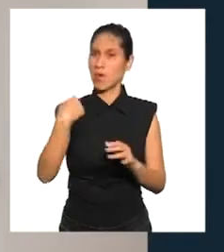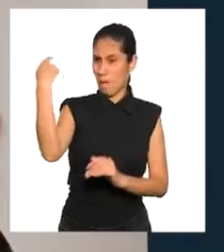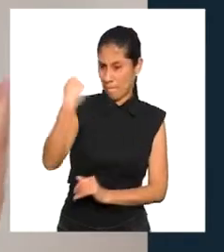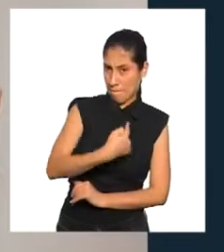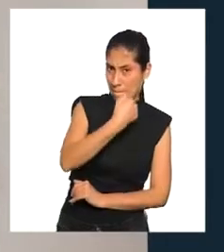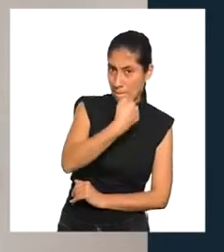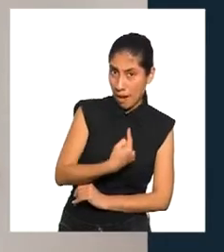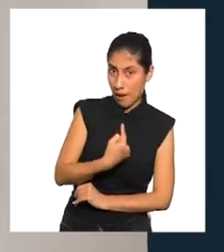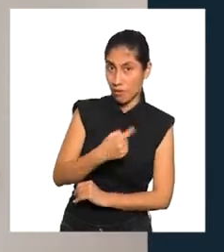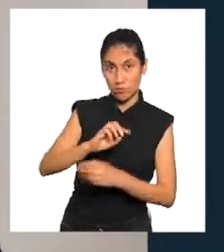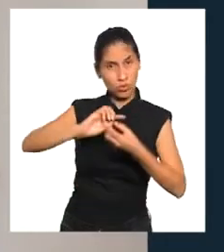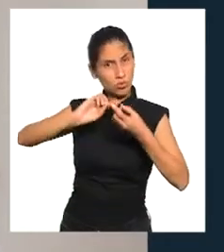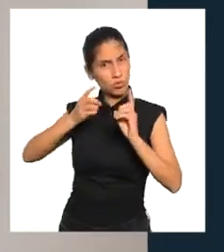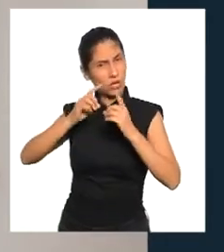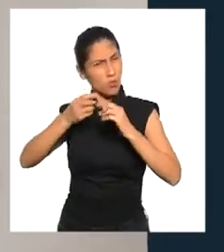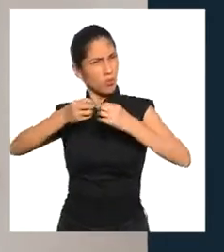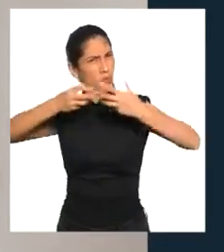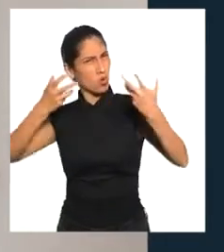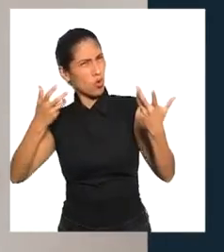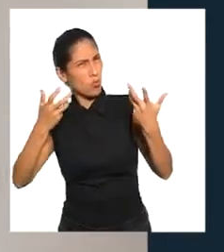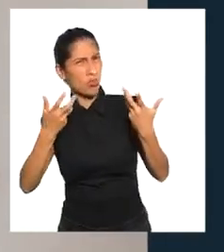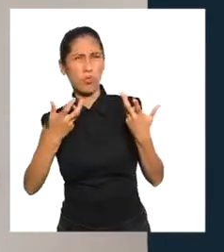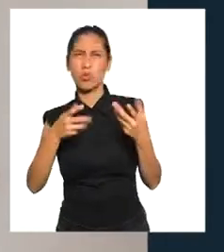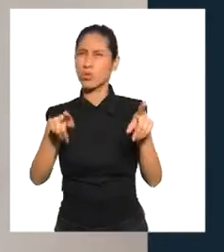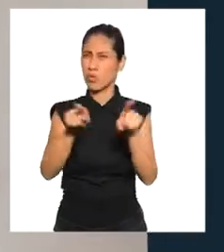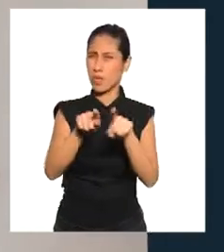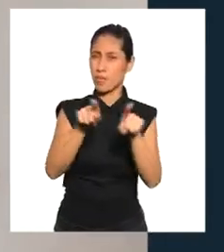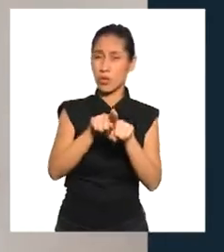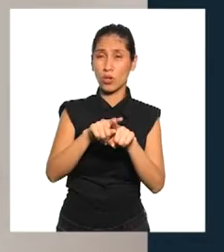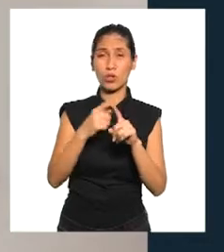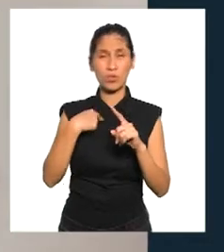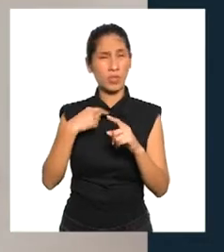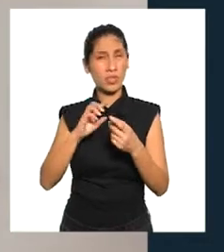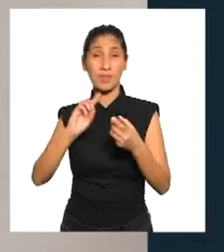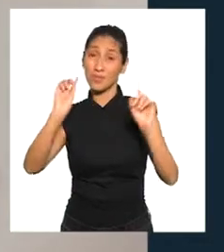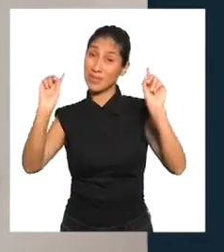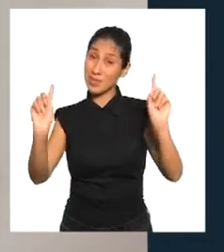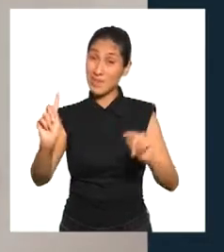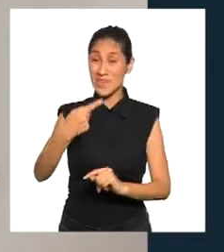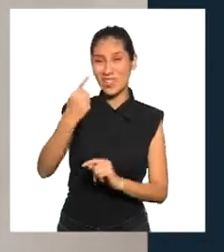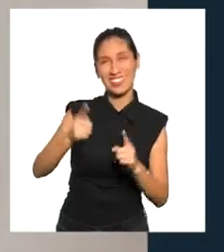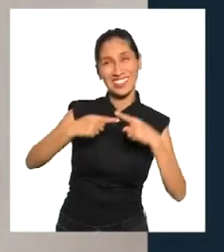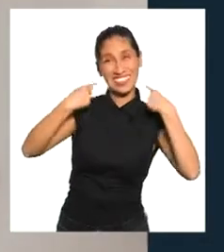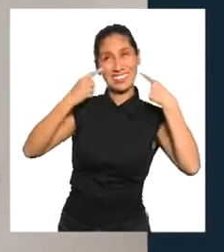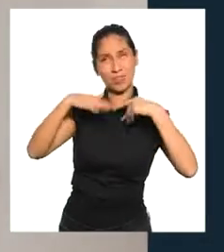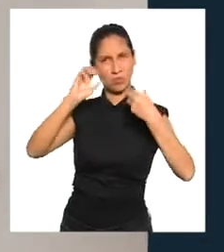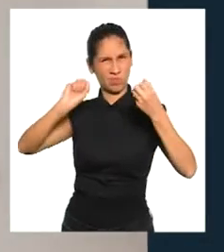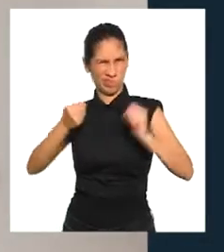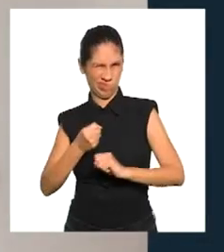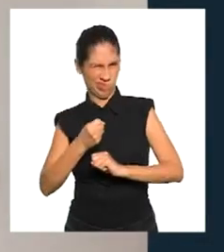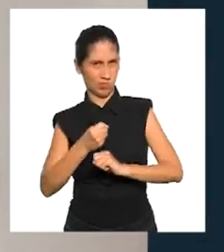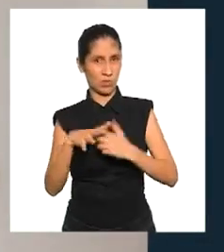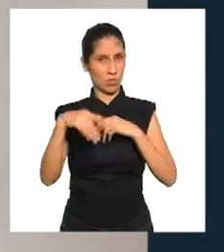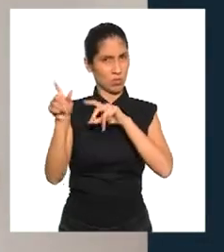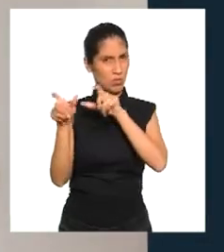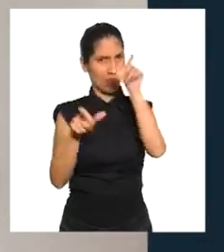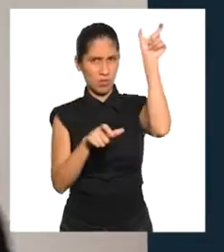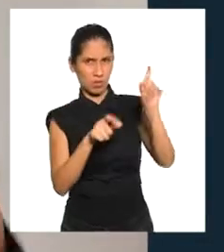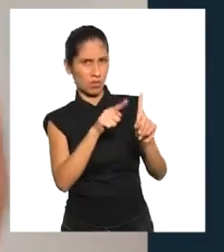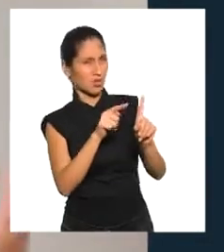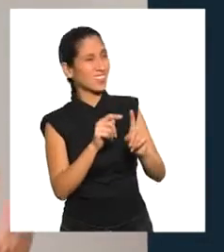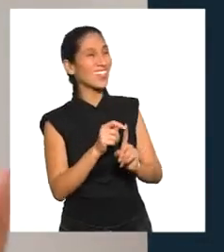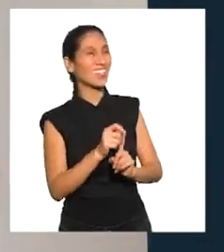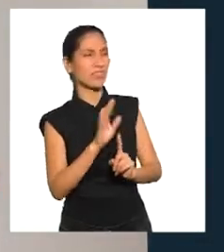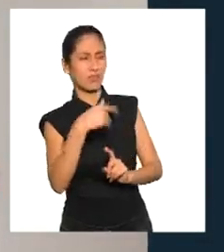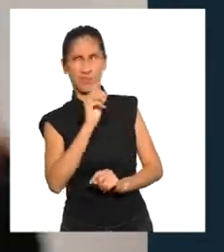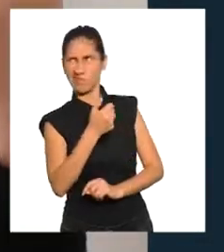conducta diferente. En general, cuando tengo una actitud diferente, cuando tengo una reacción con alguien también diferente, y no